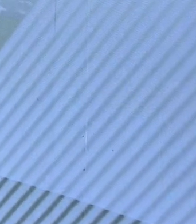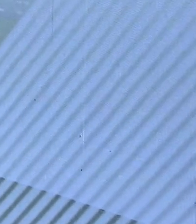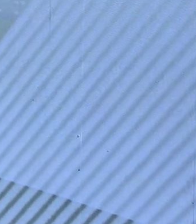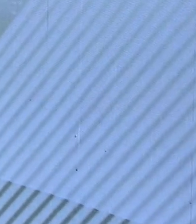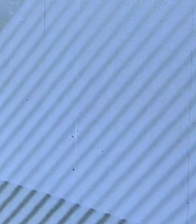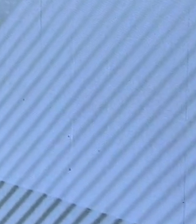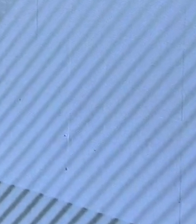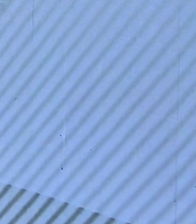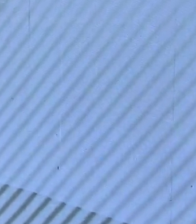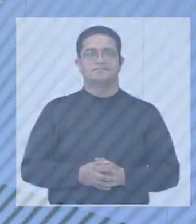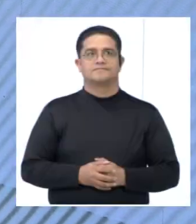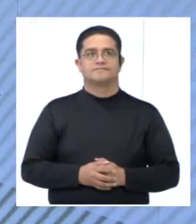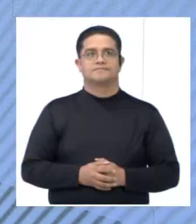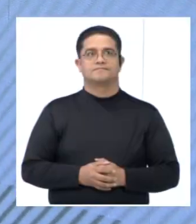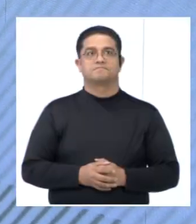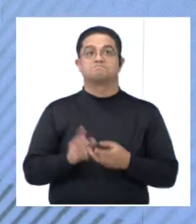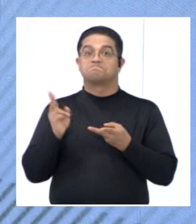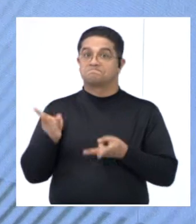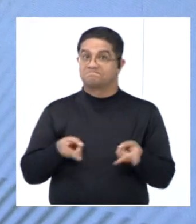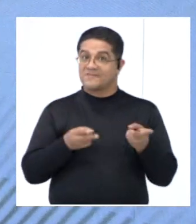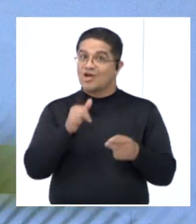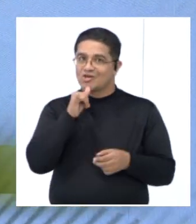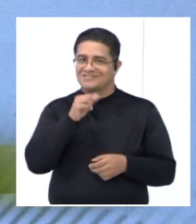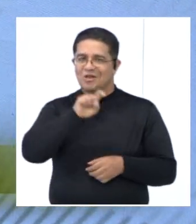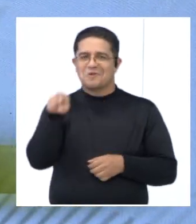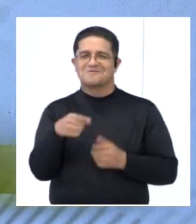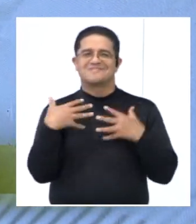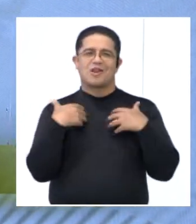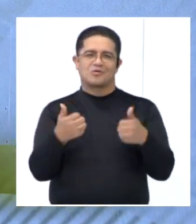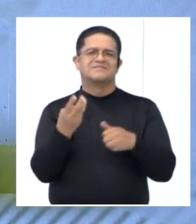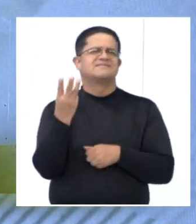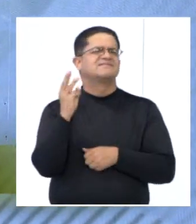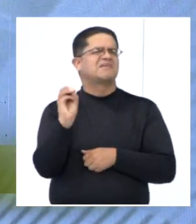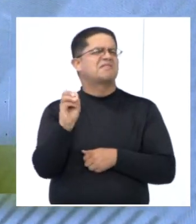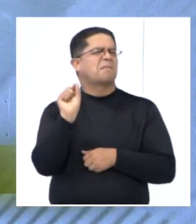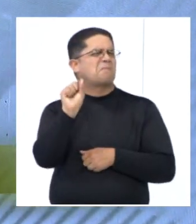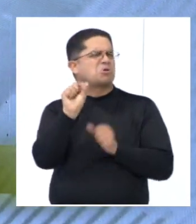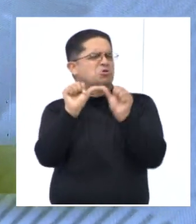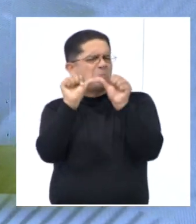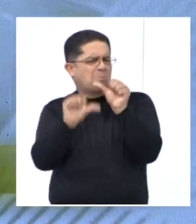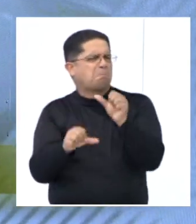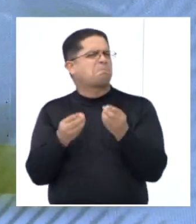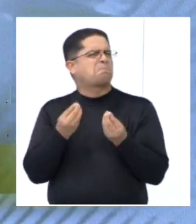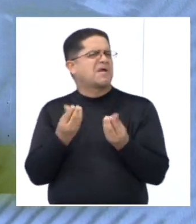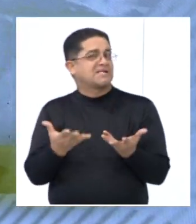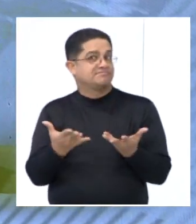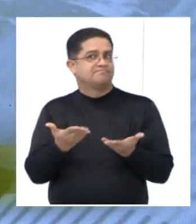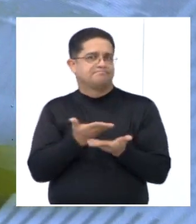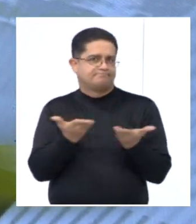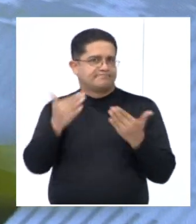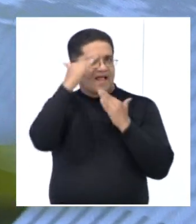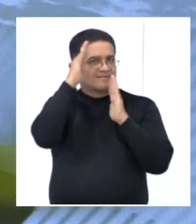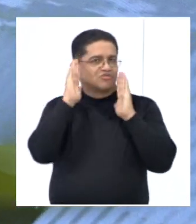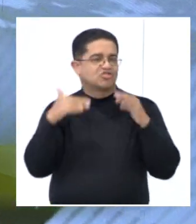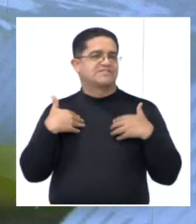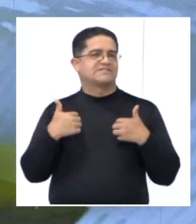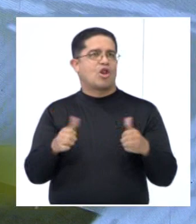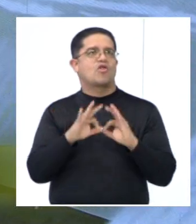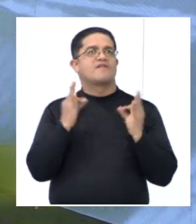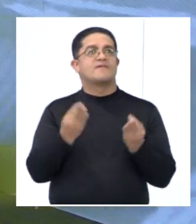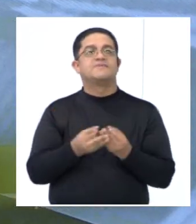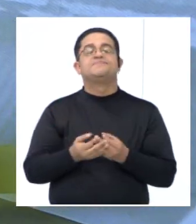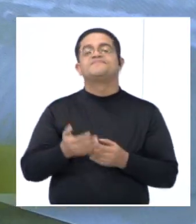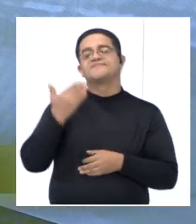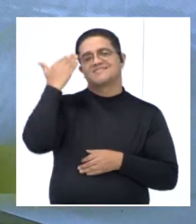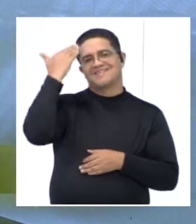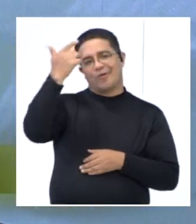Bienvenidos a Noticias Globovisión Salud, 30 minutos dedicados para el bienestar de toda la familia. Les saluda como siempre Daniela J. Salas en nombre de todo el equipo técnico